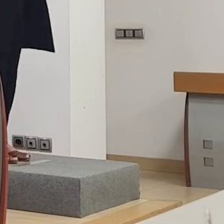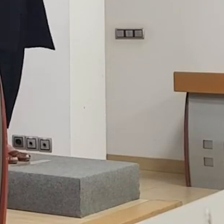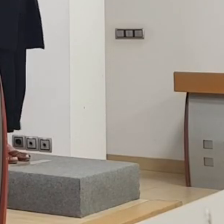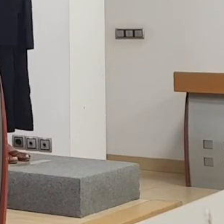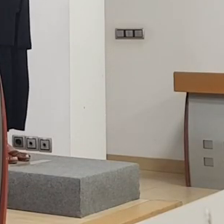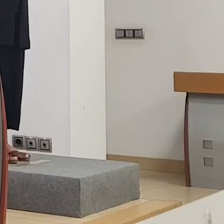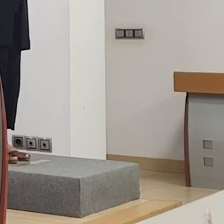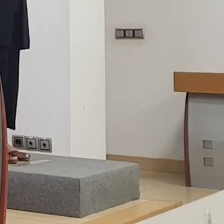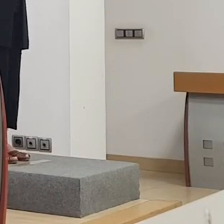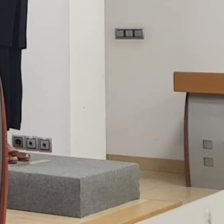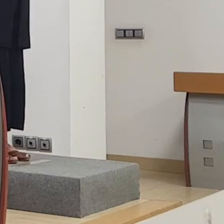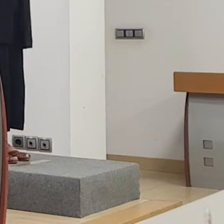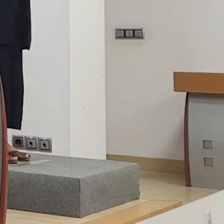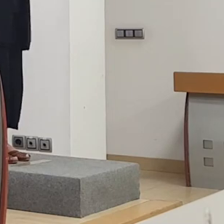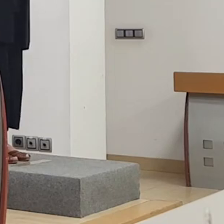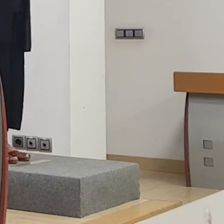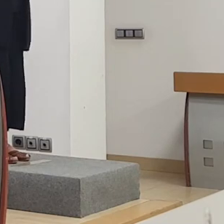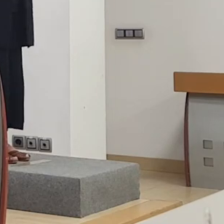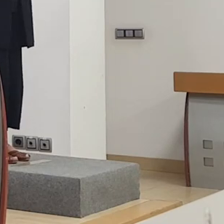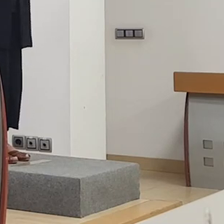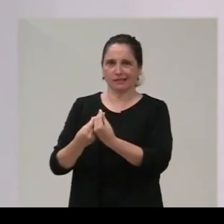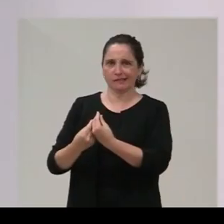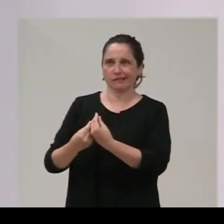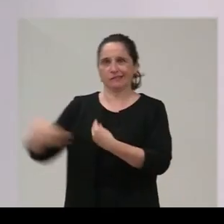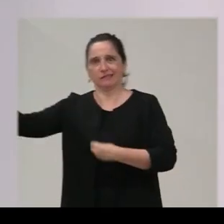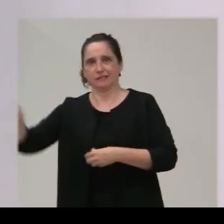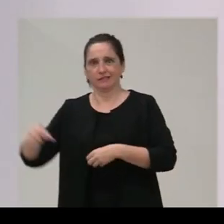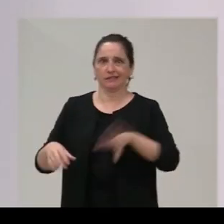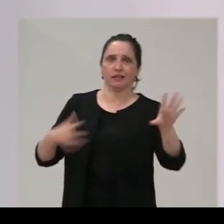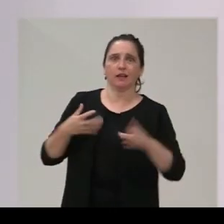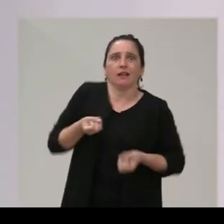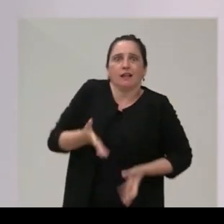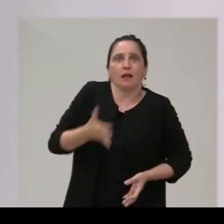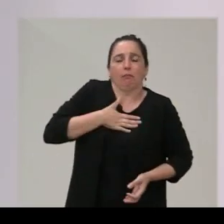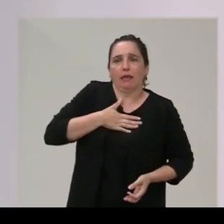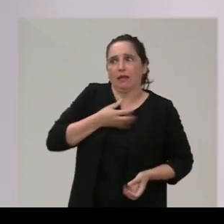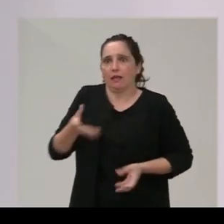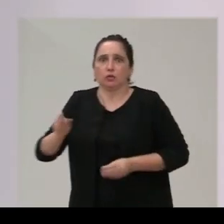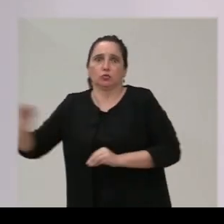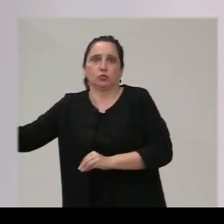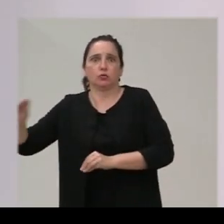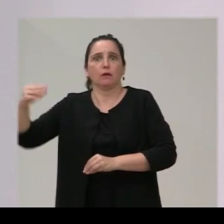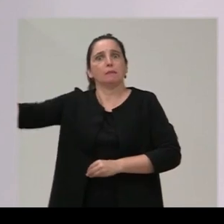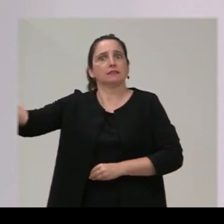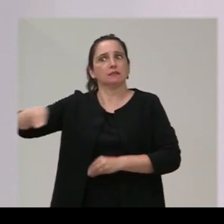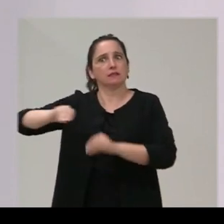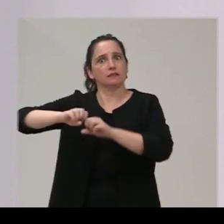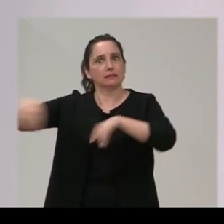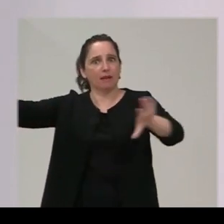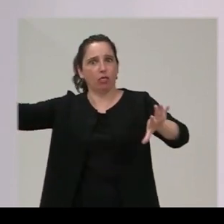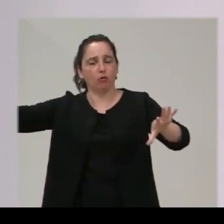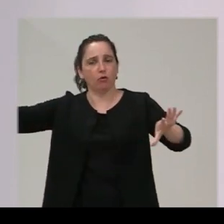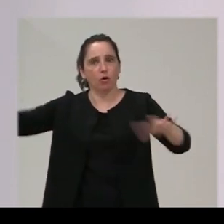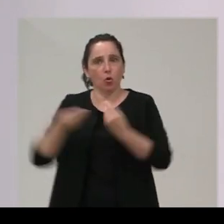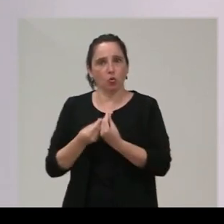habitual que no estuviésemos juntos, sino que yo hiciese las declaraciones por separado y el antiguo presidente también las hiciese por